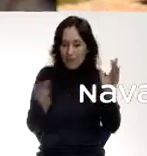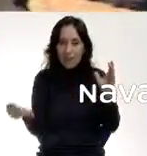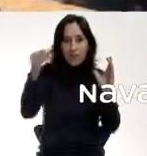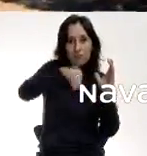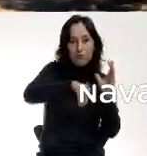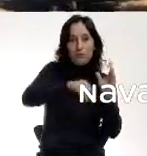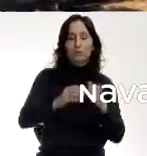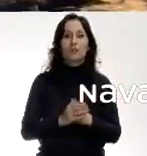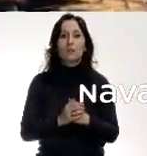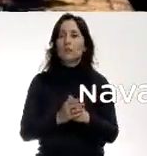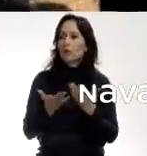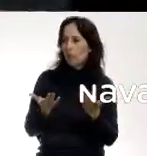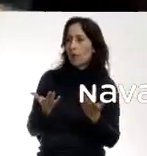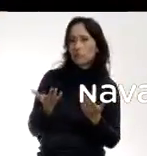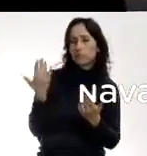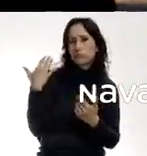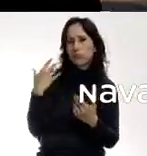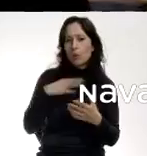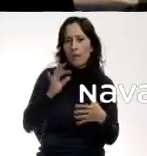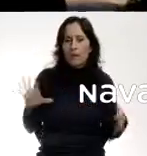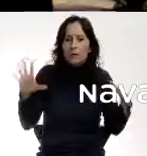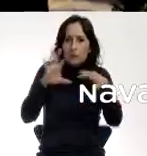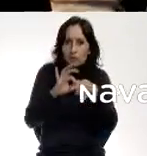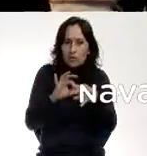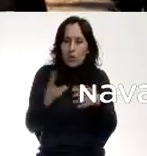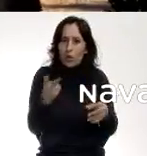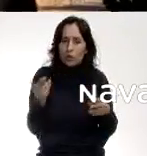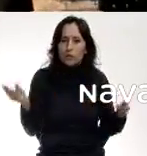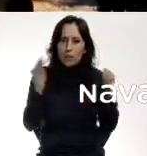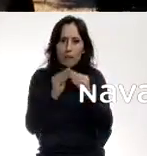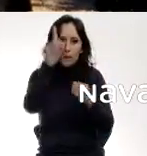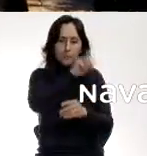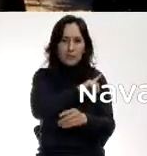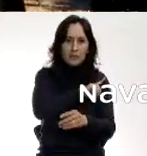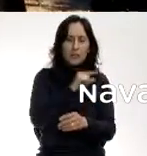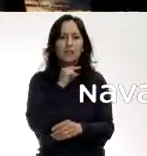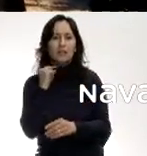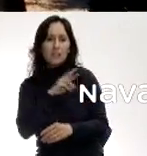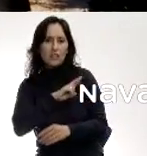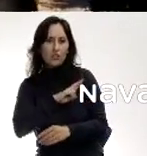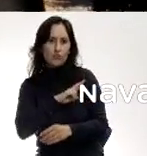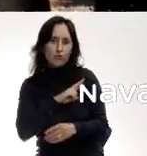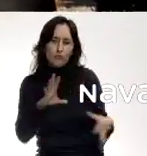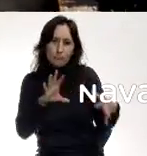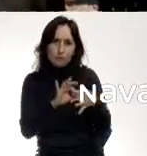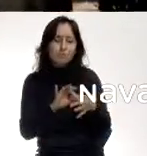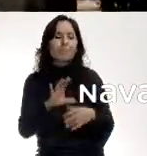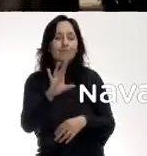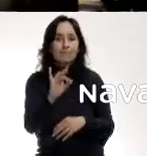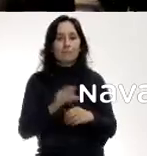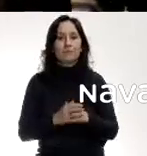que en algún momento llegaron a convivir lo militar con lo religioso. Eso es cuando empezó a